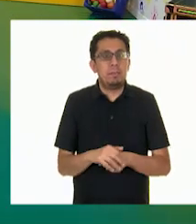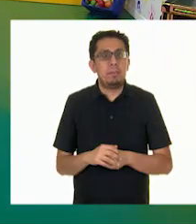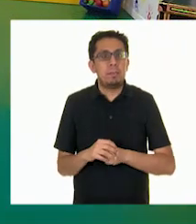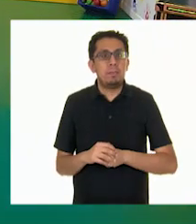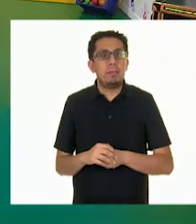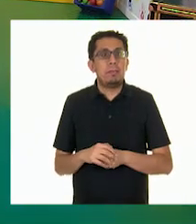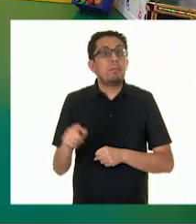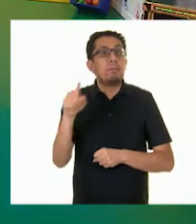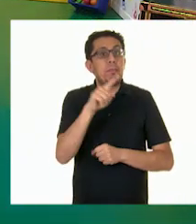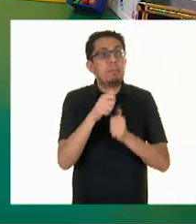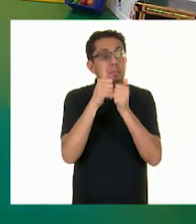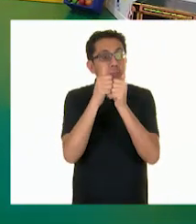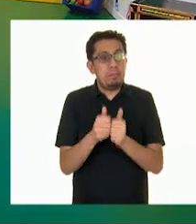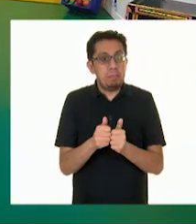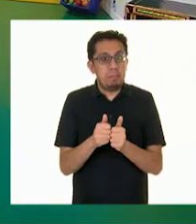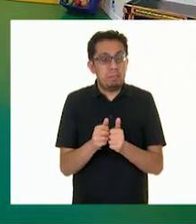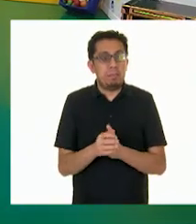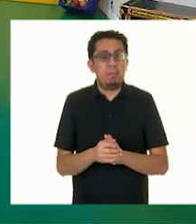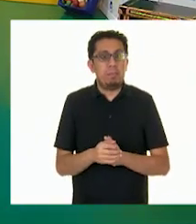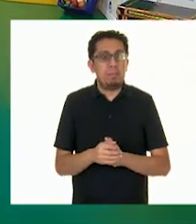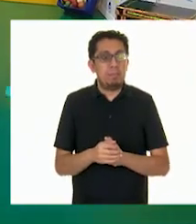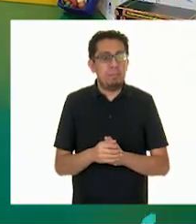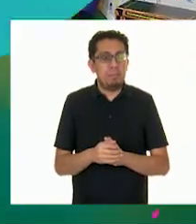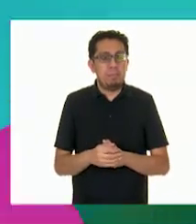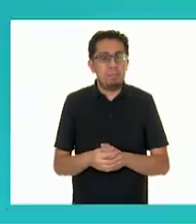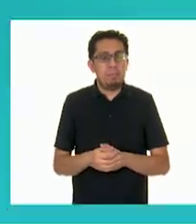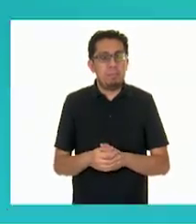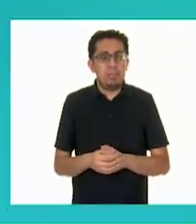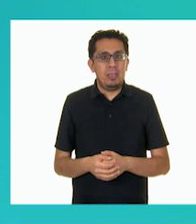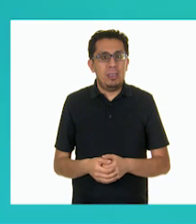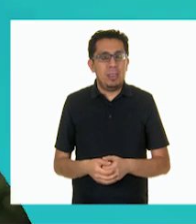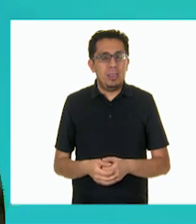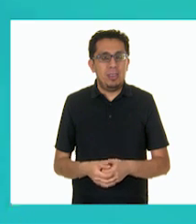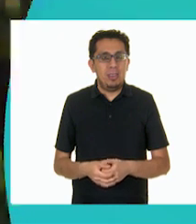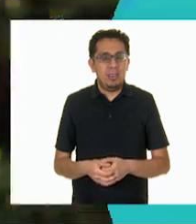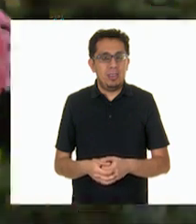pero no se muevan. Pero vamos a verla, pero no se muevan, no.